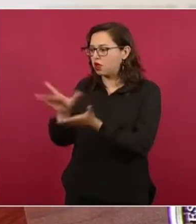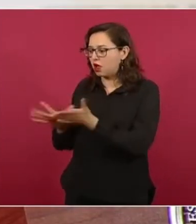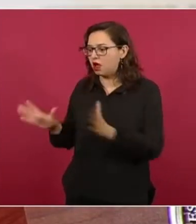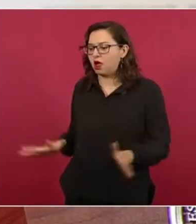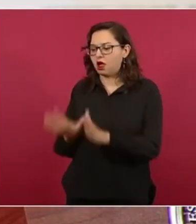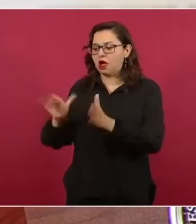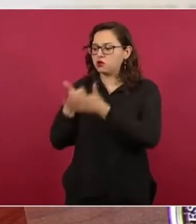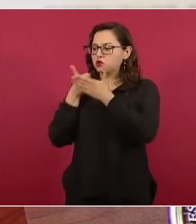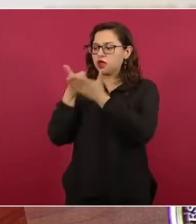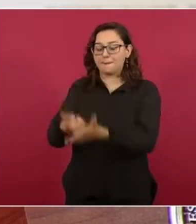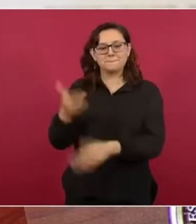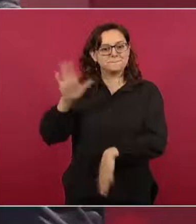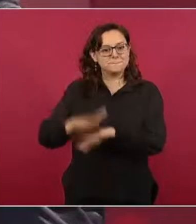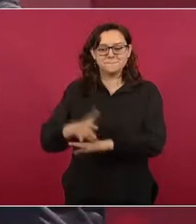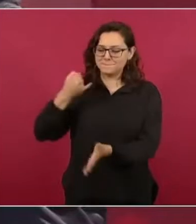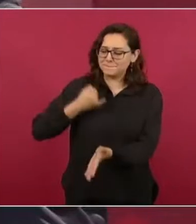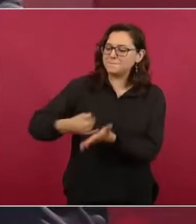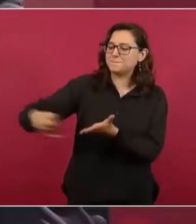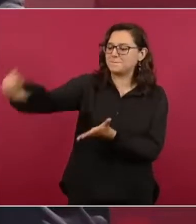para sembrar,